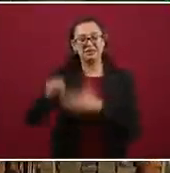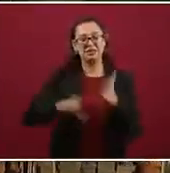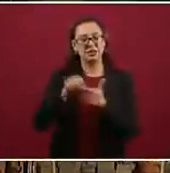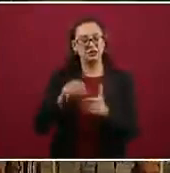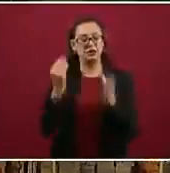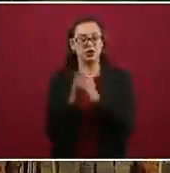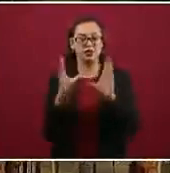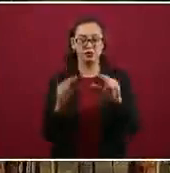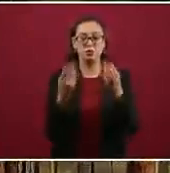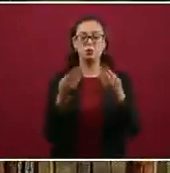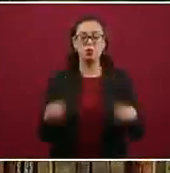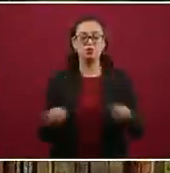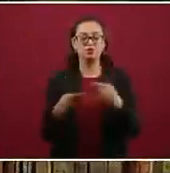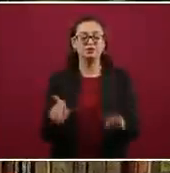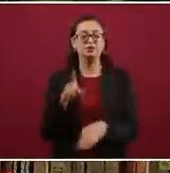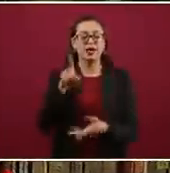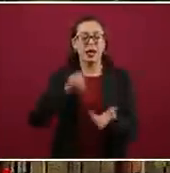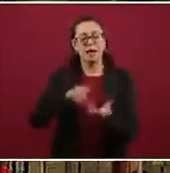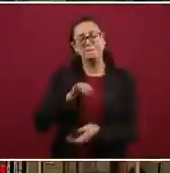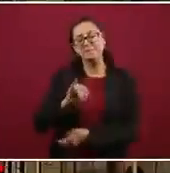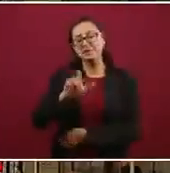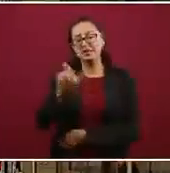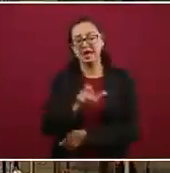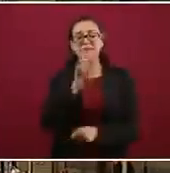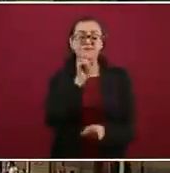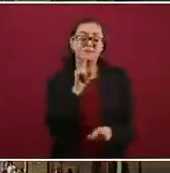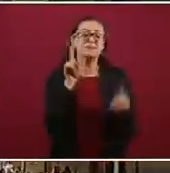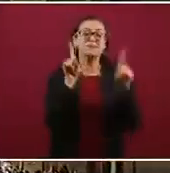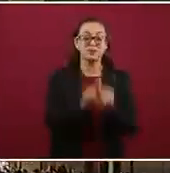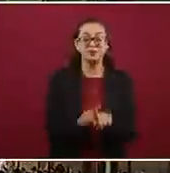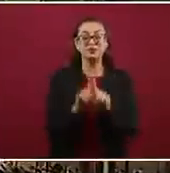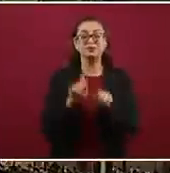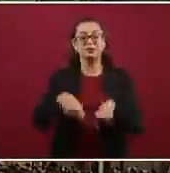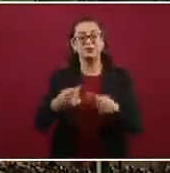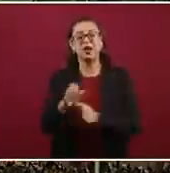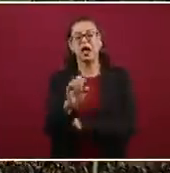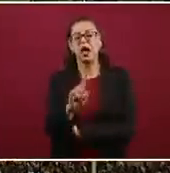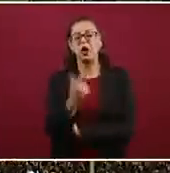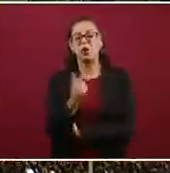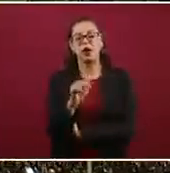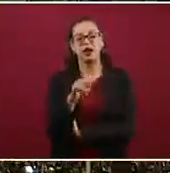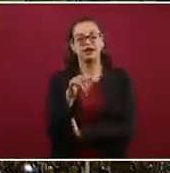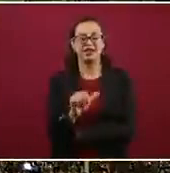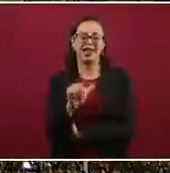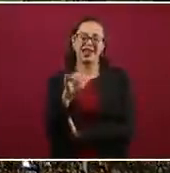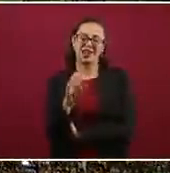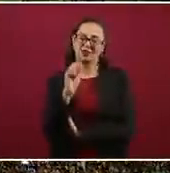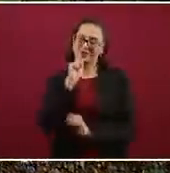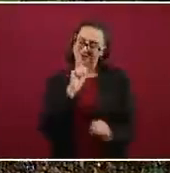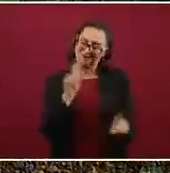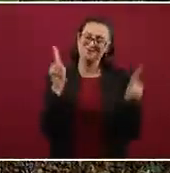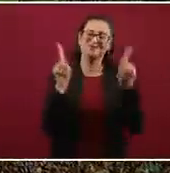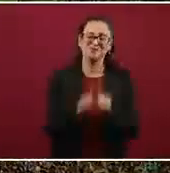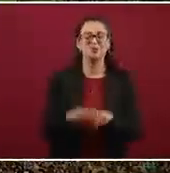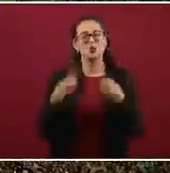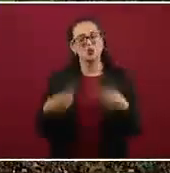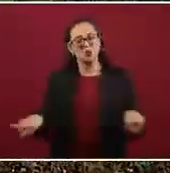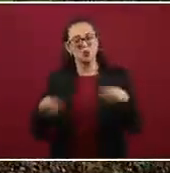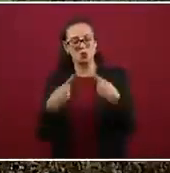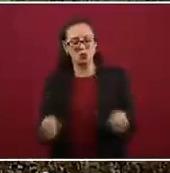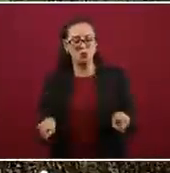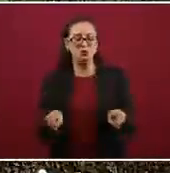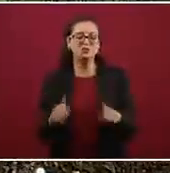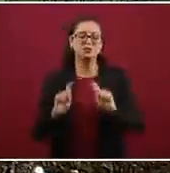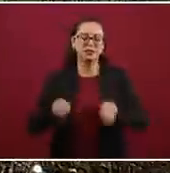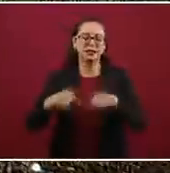Musical y Desarrollo de la Cultura Mije, así como interpretaciones a cargo de Eugenia León, y no podía faltar, por supuesto, también la música regional